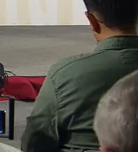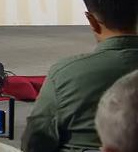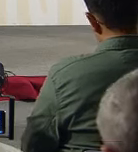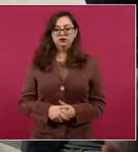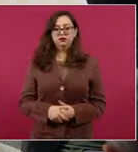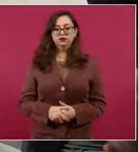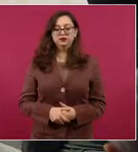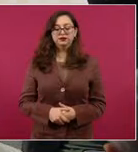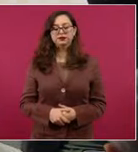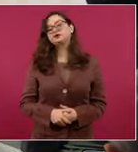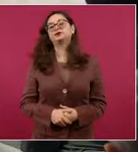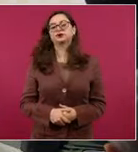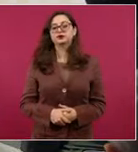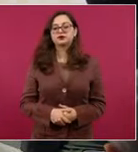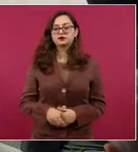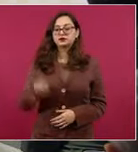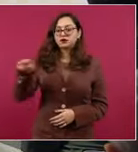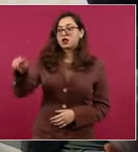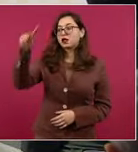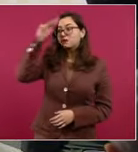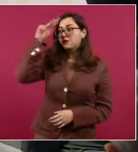Unidos